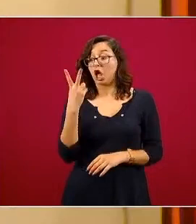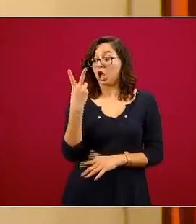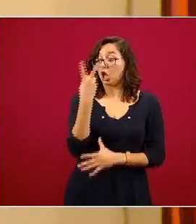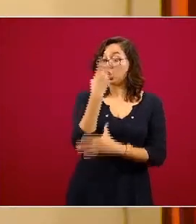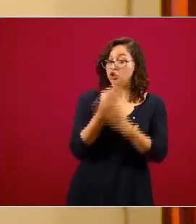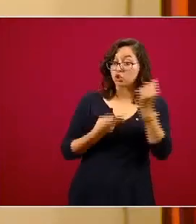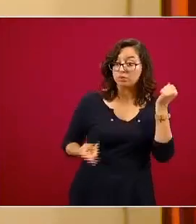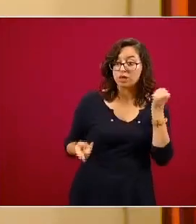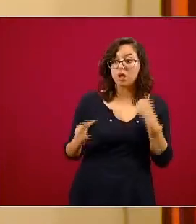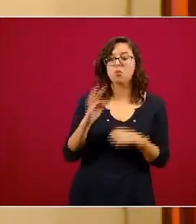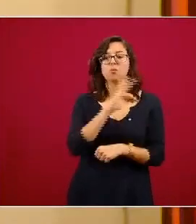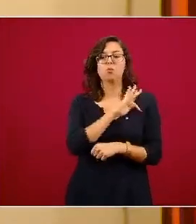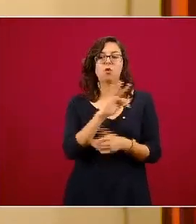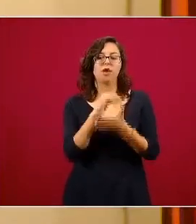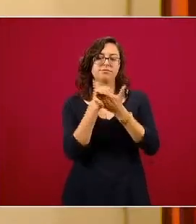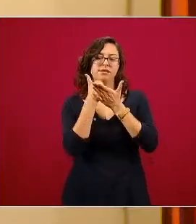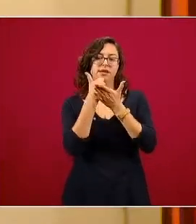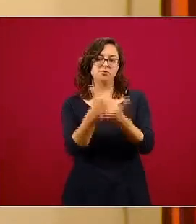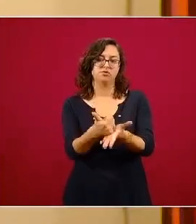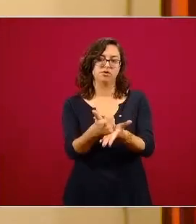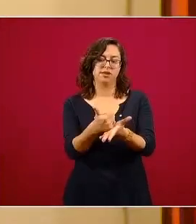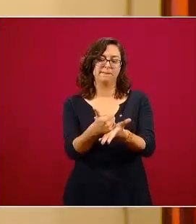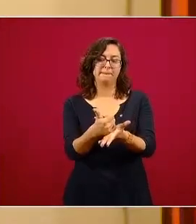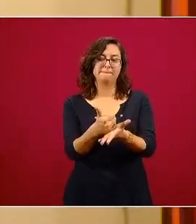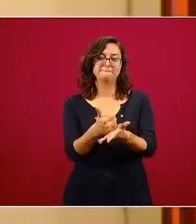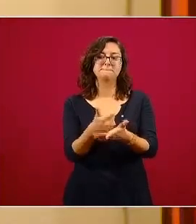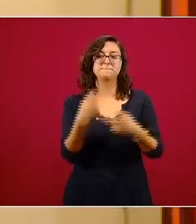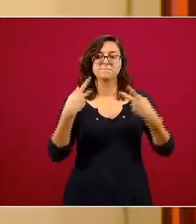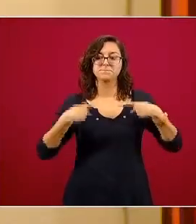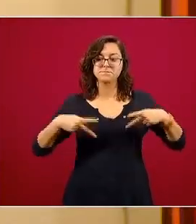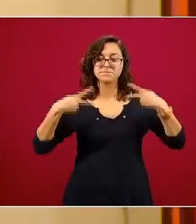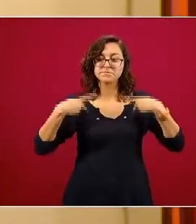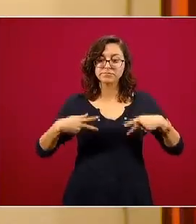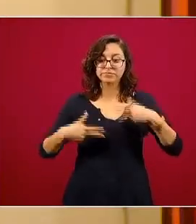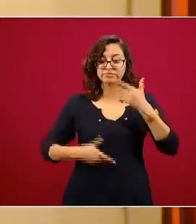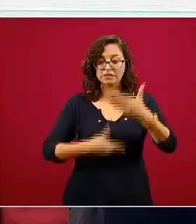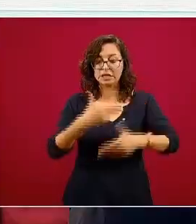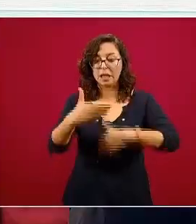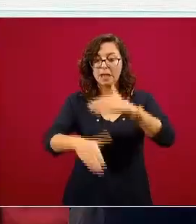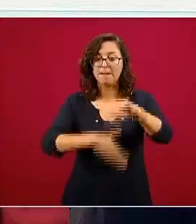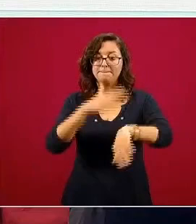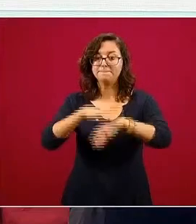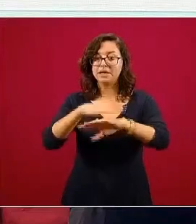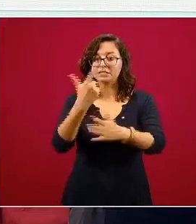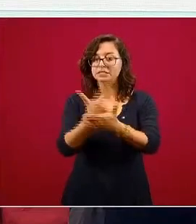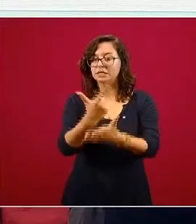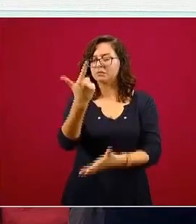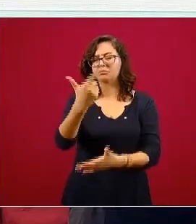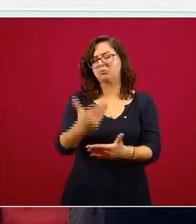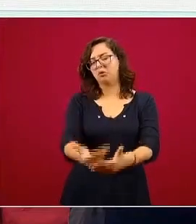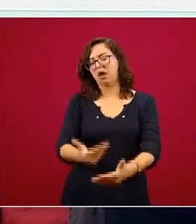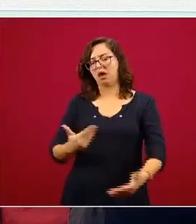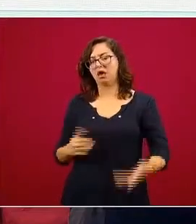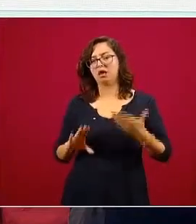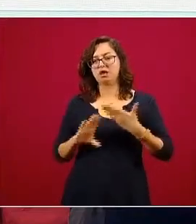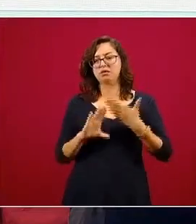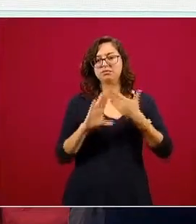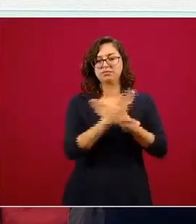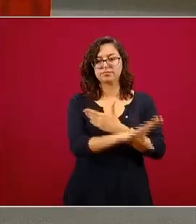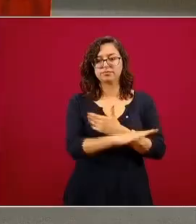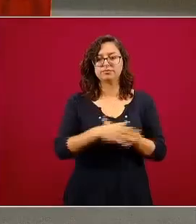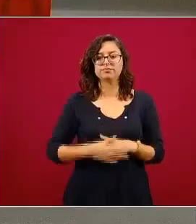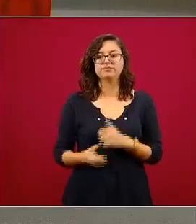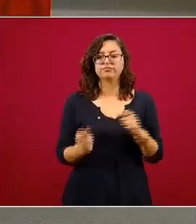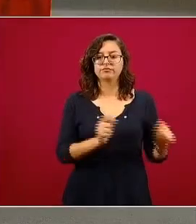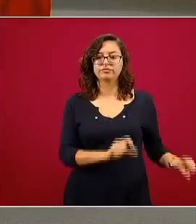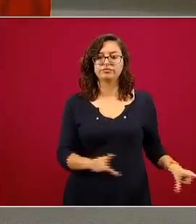combinación se puede mejorar y prevenir que las personas progresen al estado grave de la enfermedad. La siguiente, por